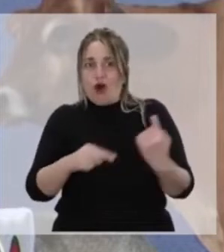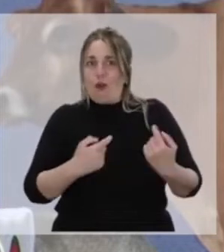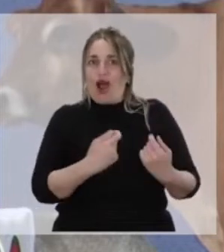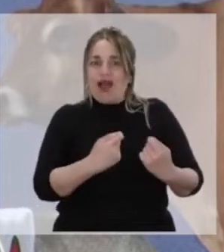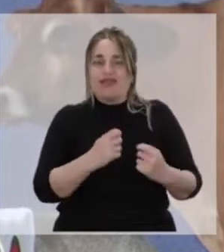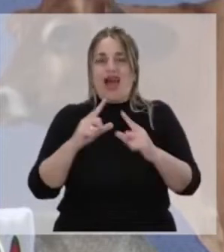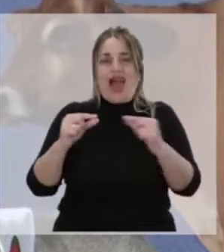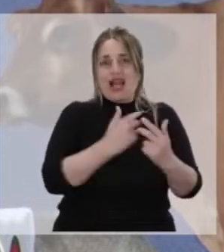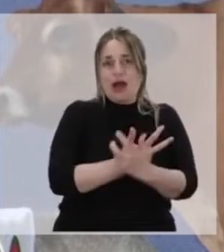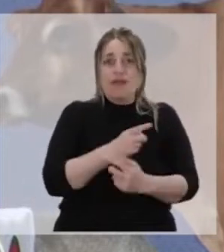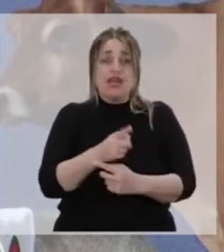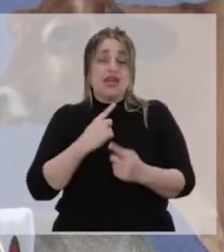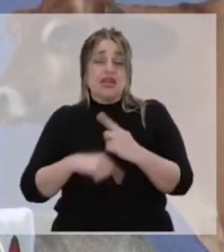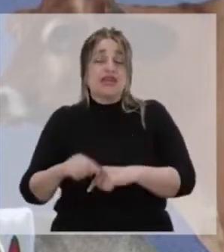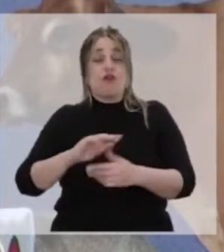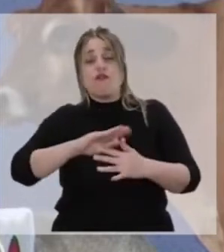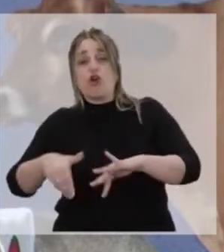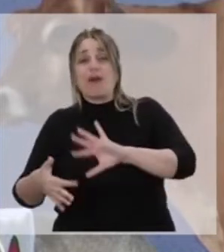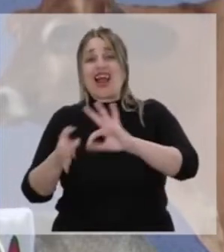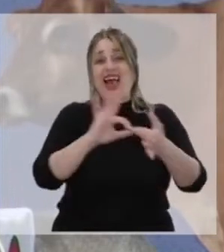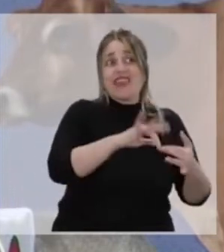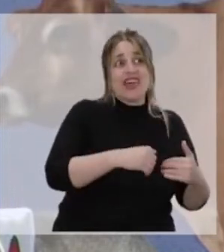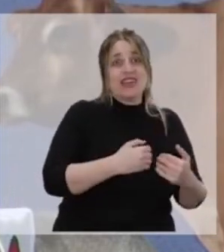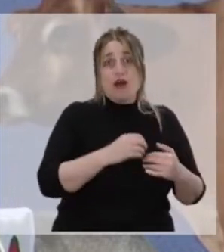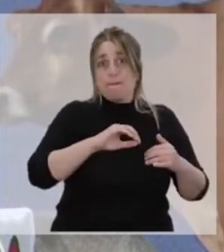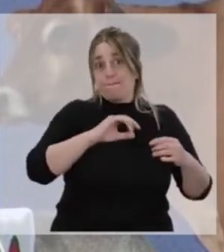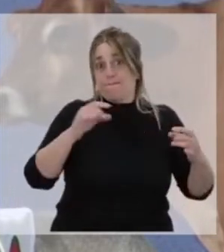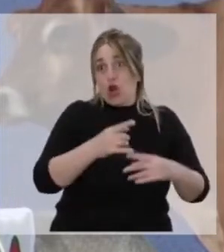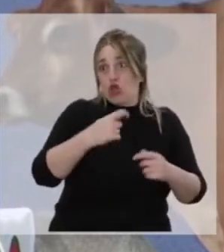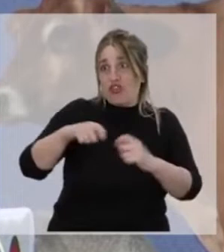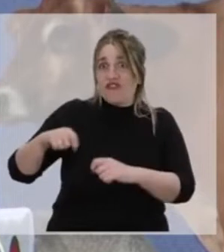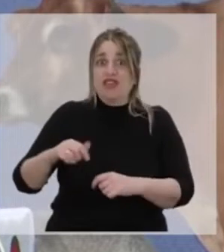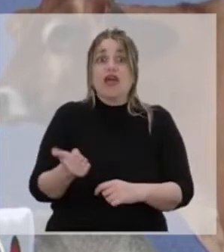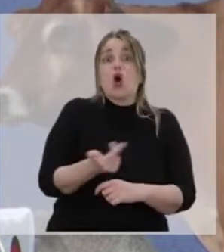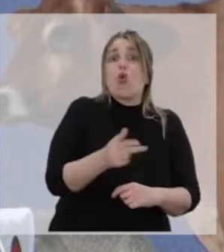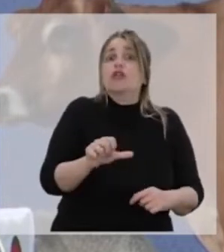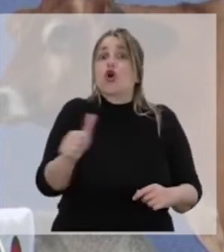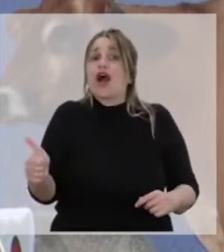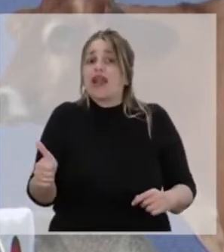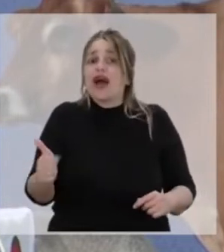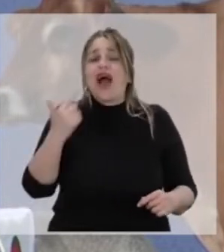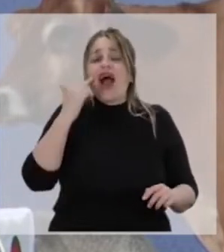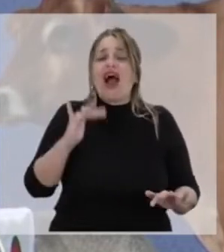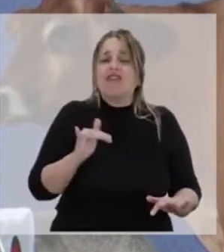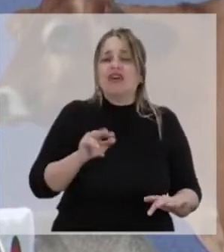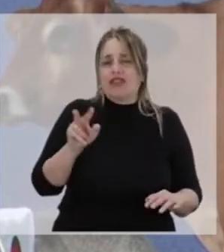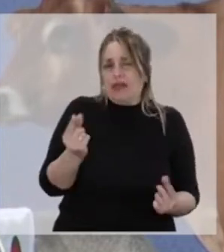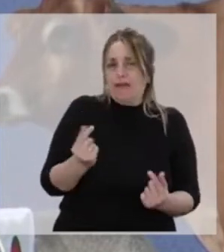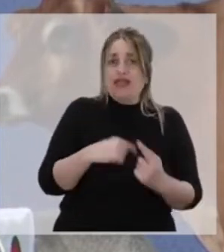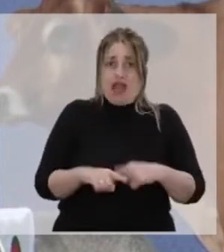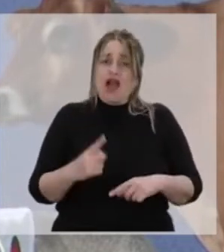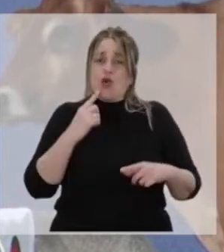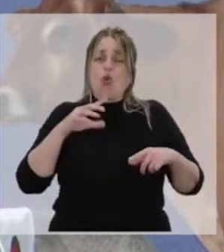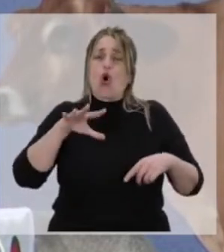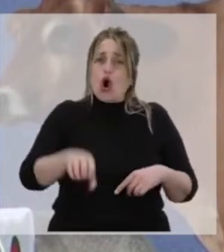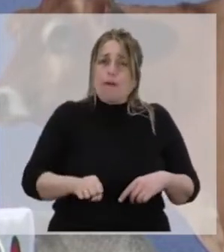y esto es lo que se gana o lo que se paga la cadena de distribución yo les puedo decir que hay un fuerte compromiso del